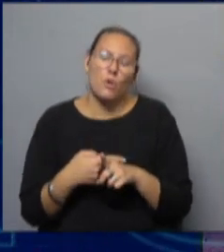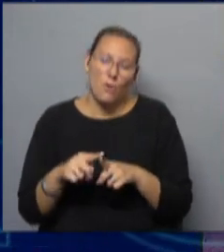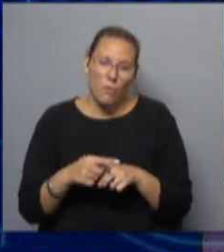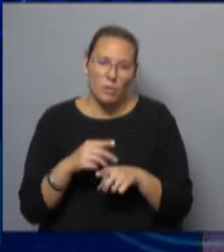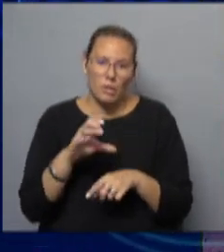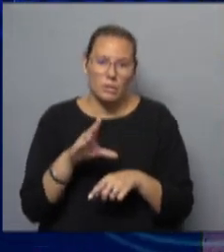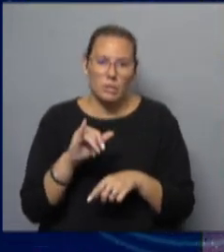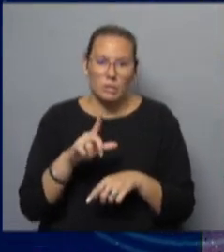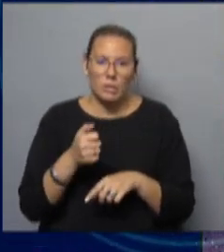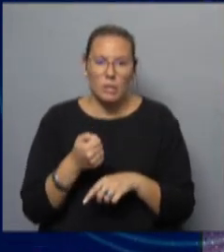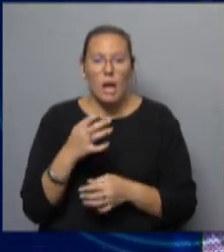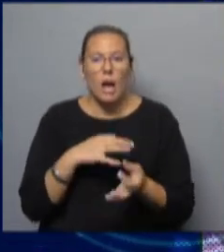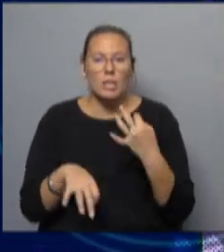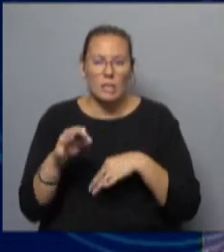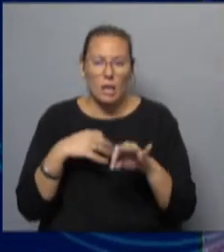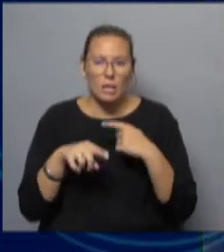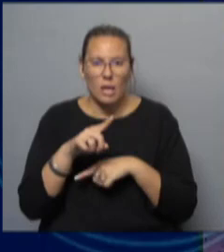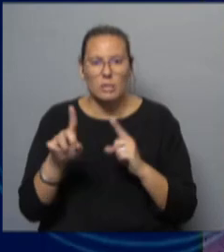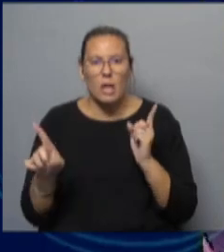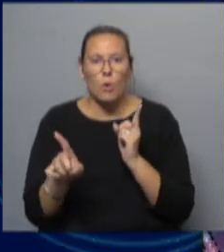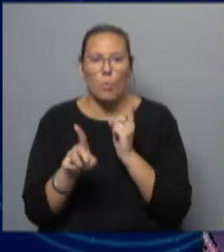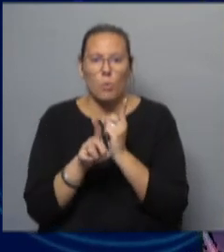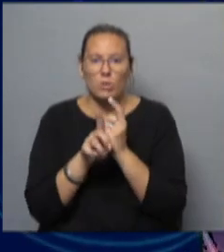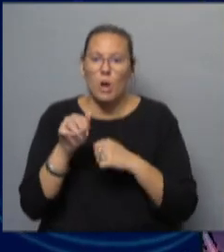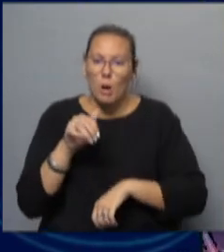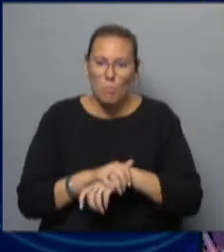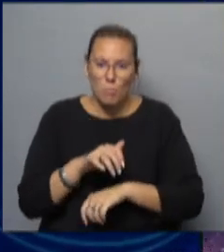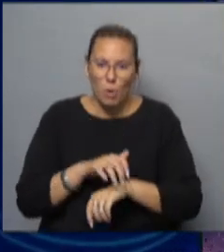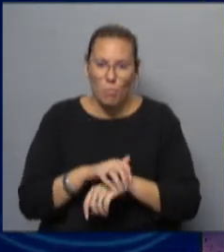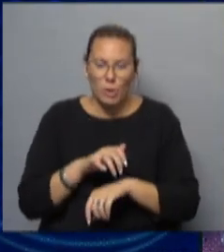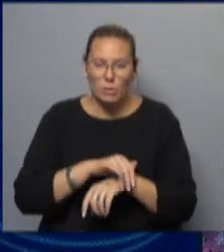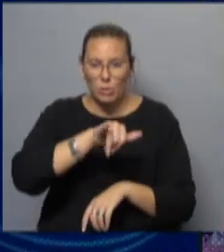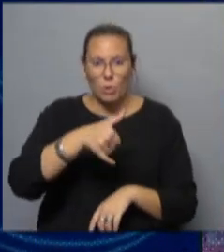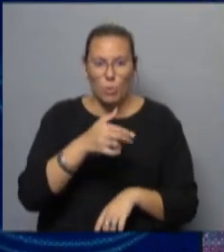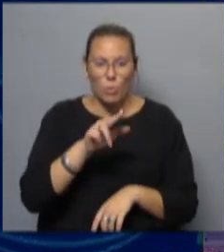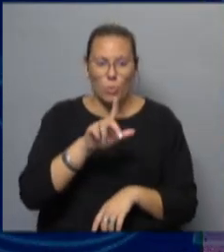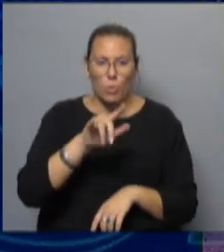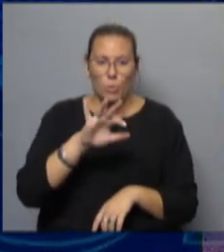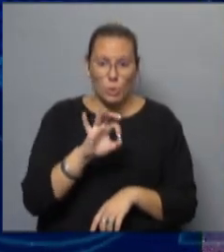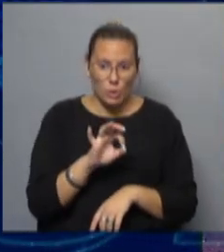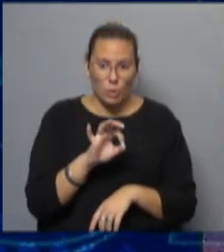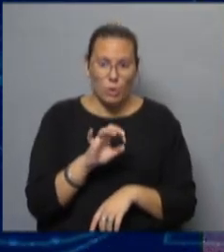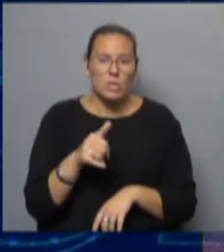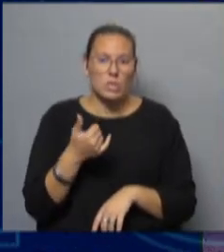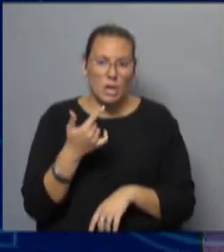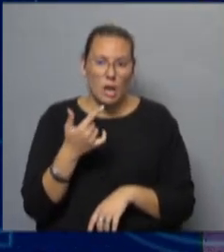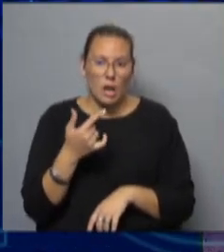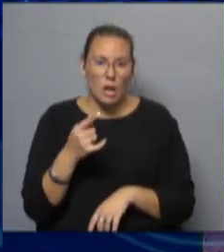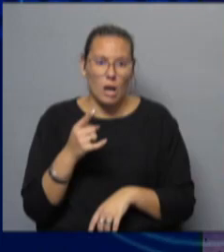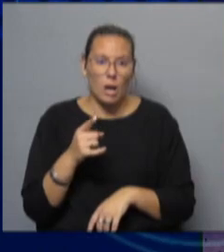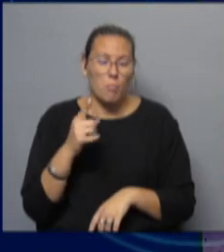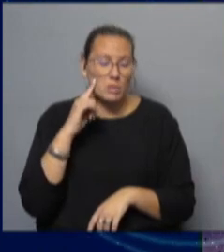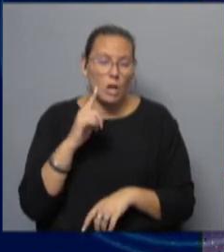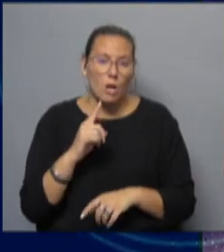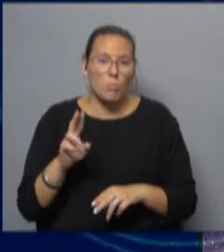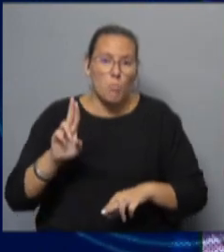y la obra trata sobre ese reencuentro de ese momento en el que julio que todo el mundo ya lo había doblado que